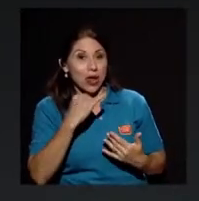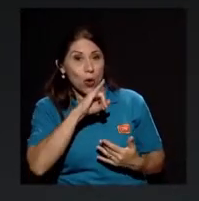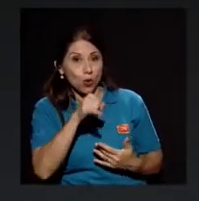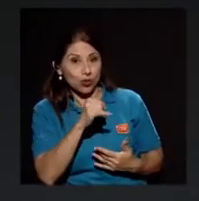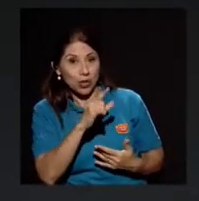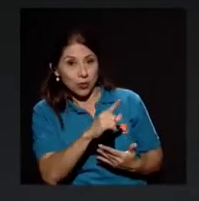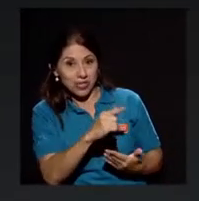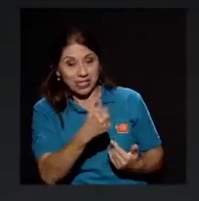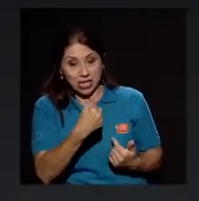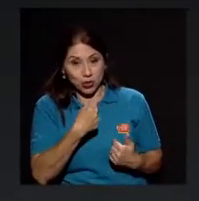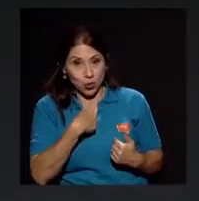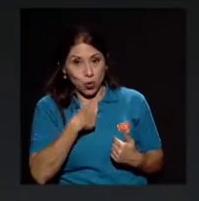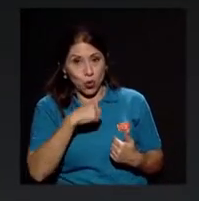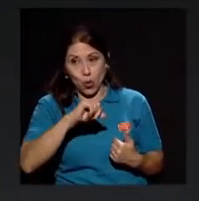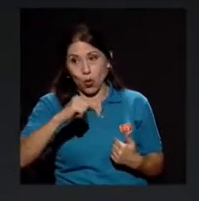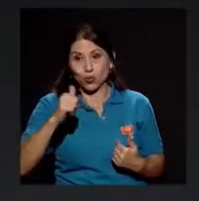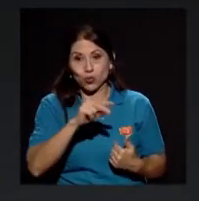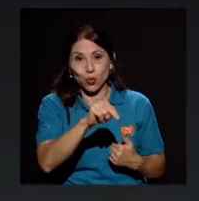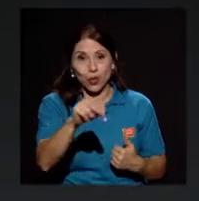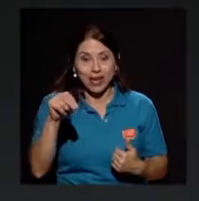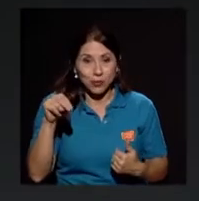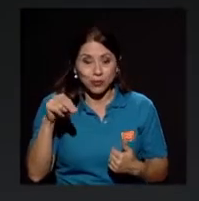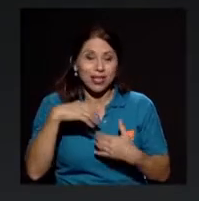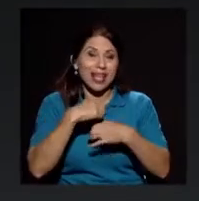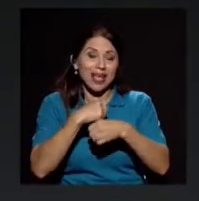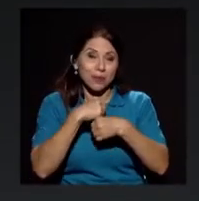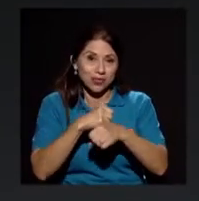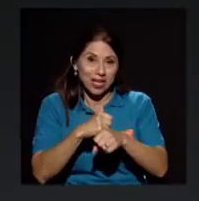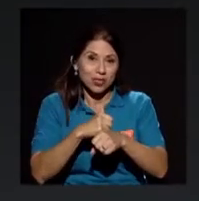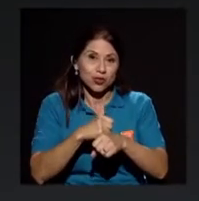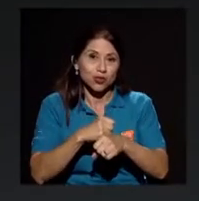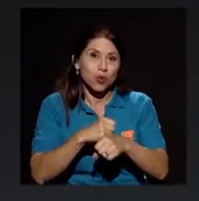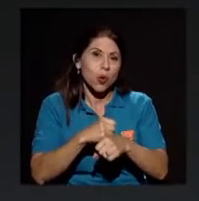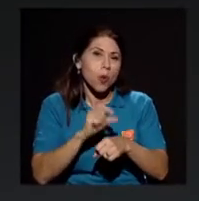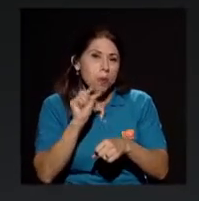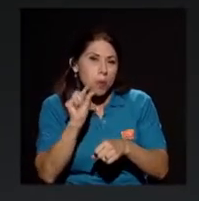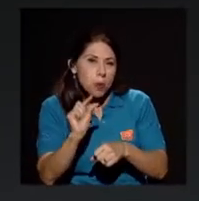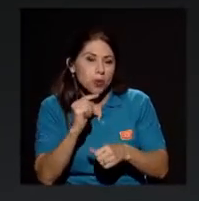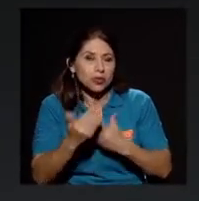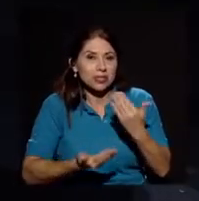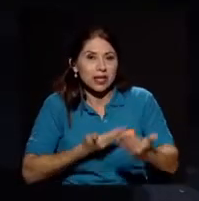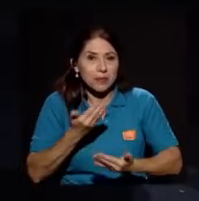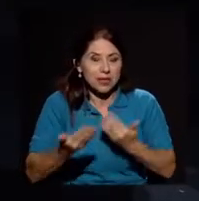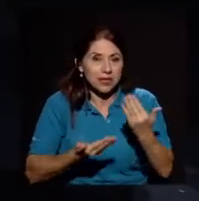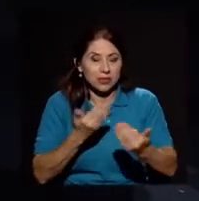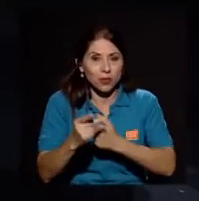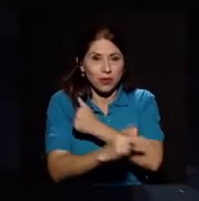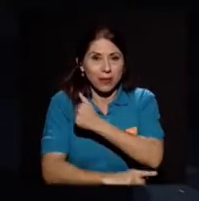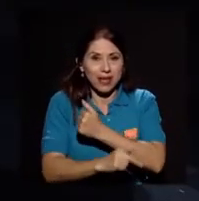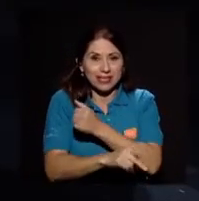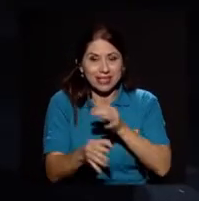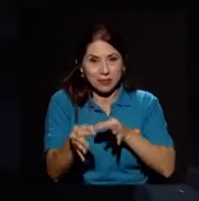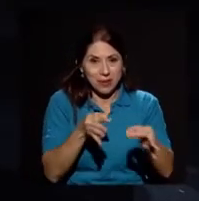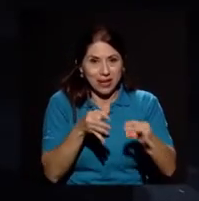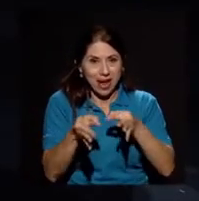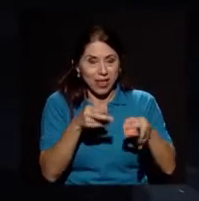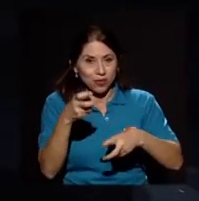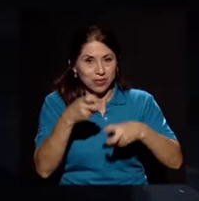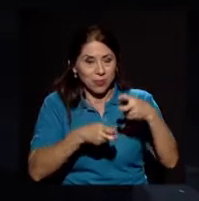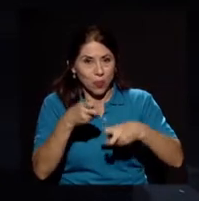hemos hecho un flaco negocio es un flaco servicio al país explicando ese problema por